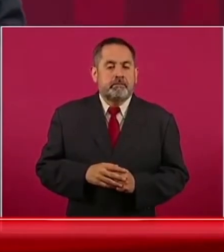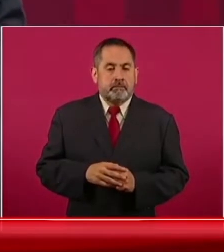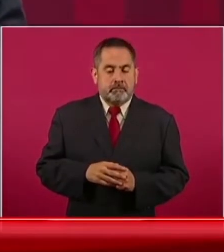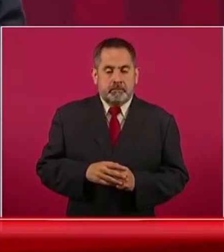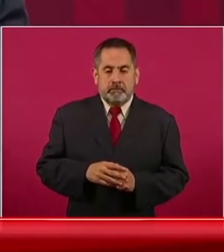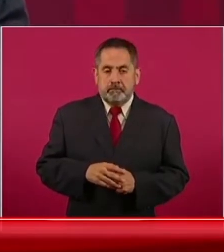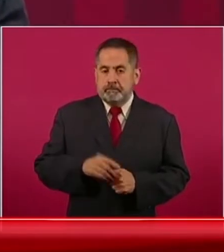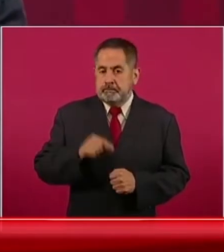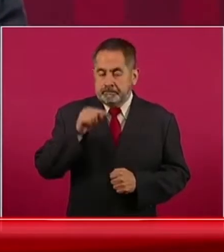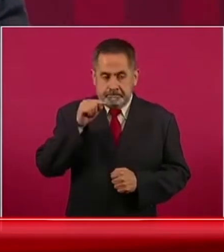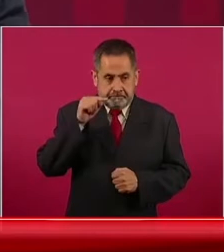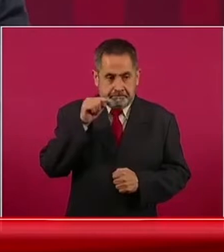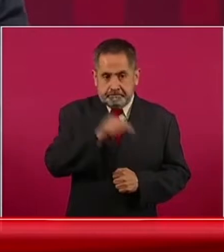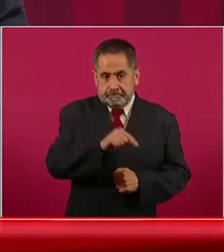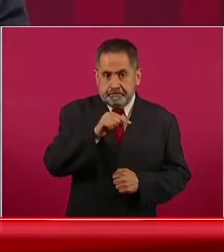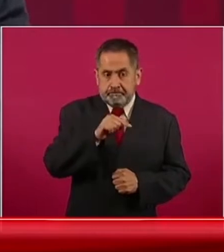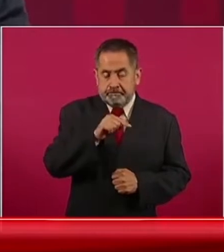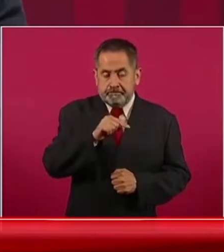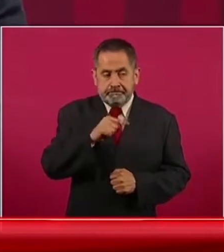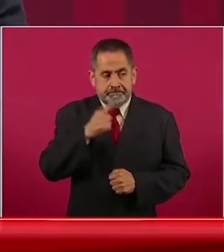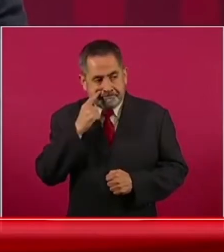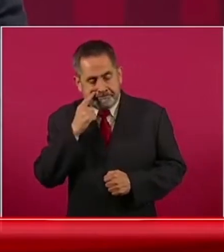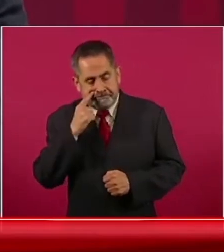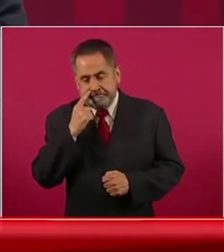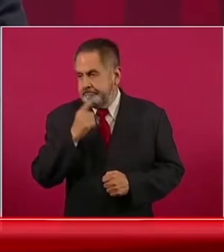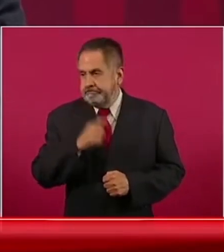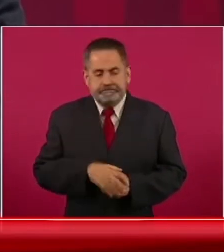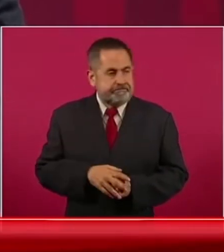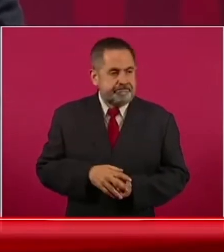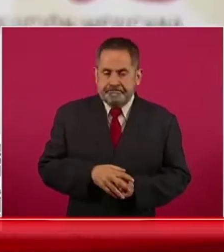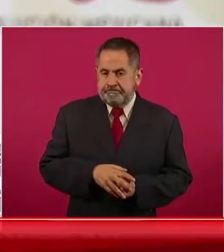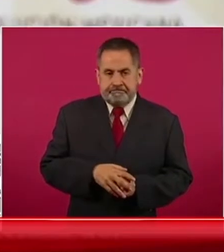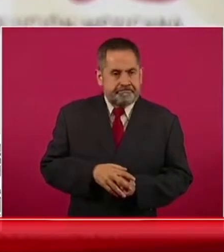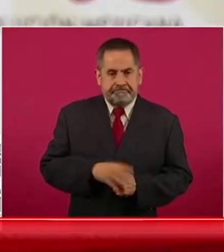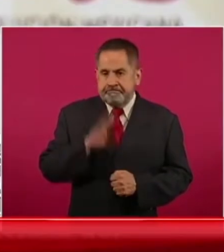es muchísimo más reprobable porque